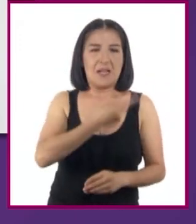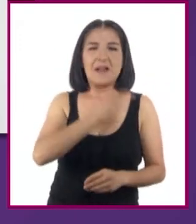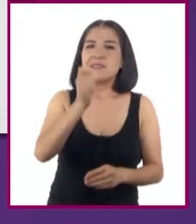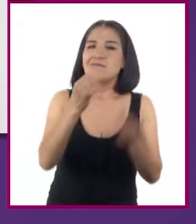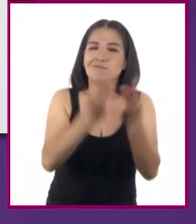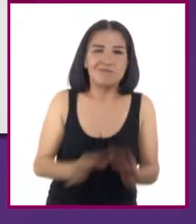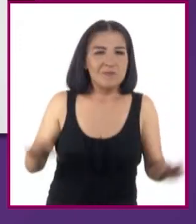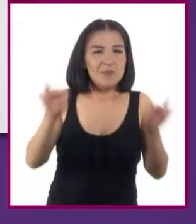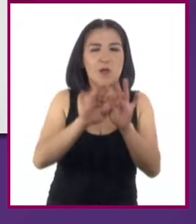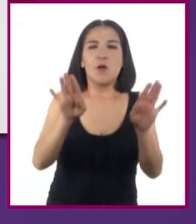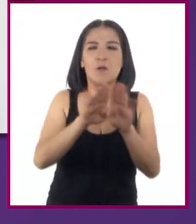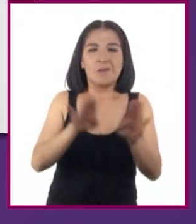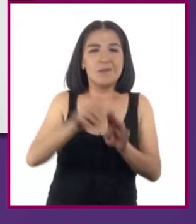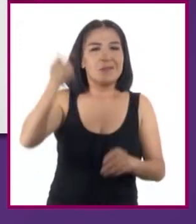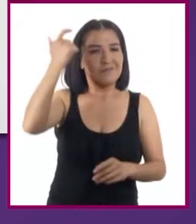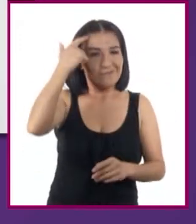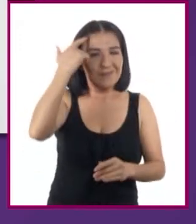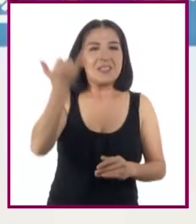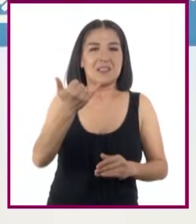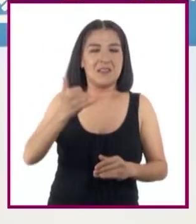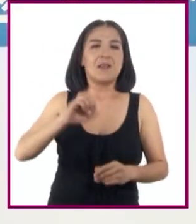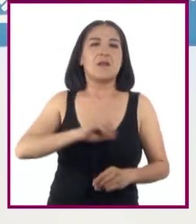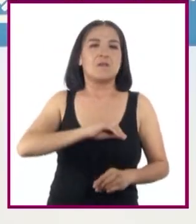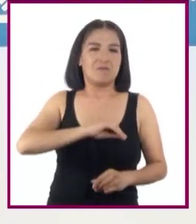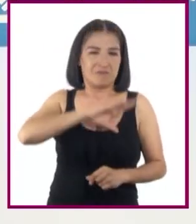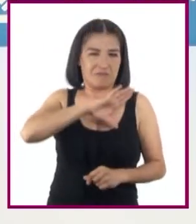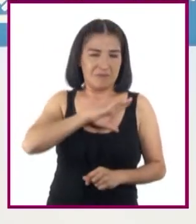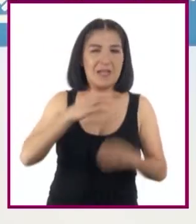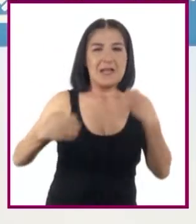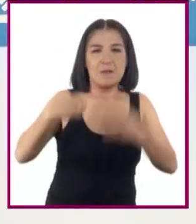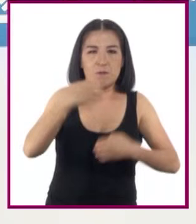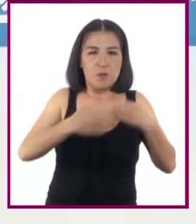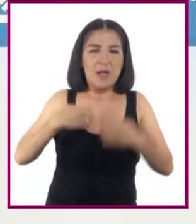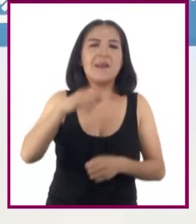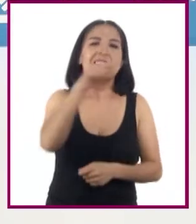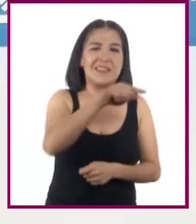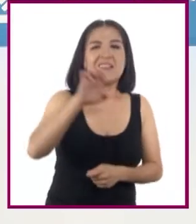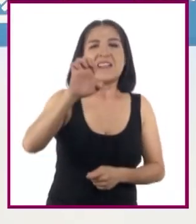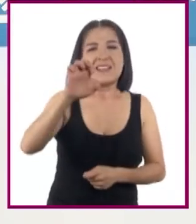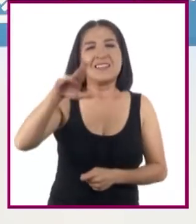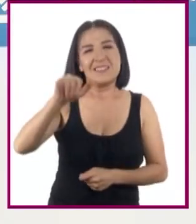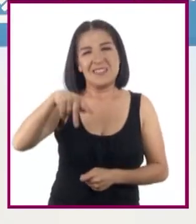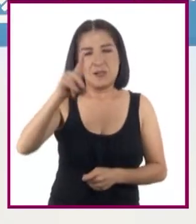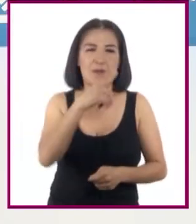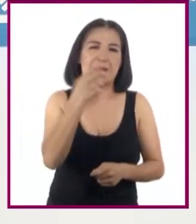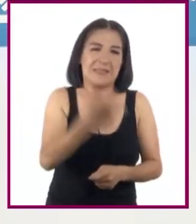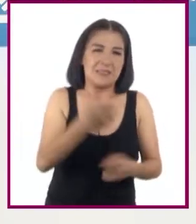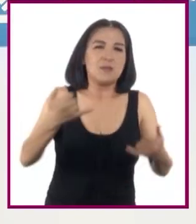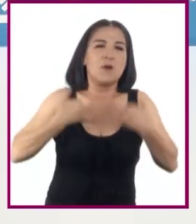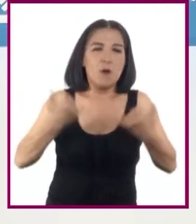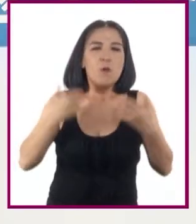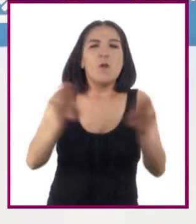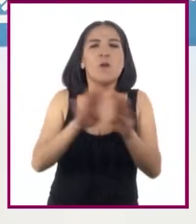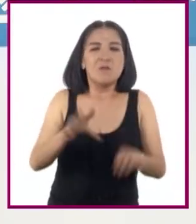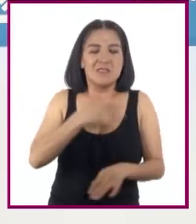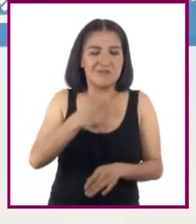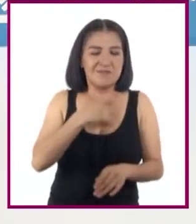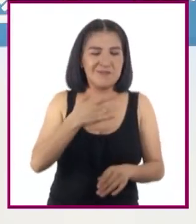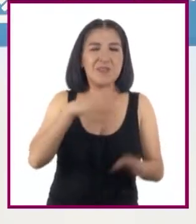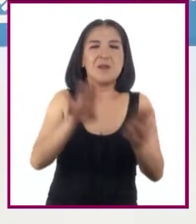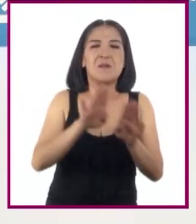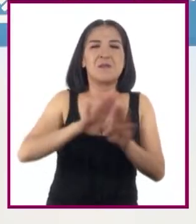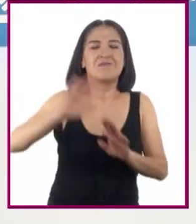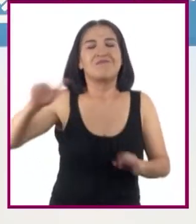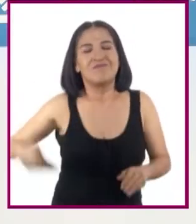físico, social y emocional. Es claro que a Eric su adicción le afectó físicamente, pero ¿cómo afectó